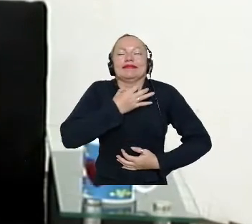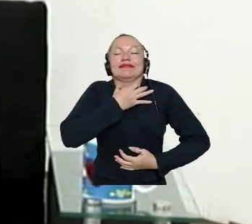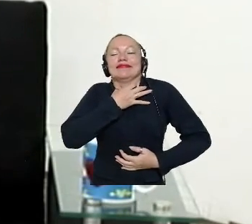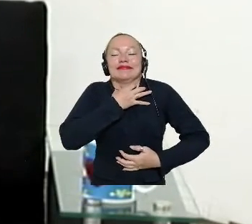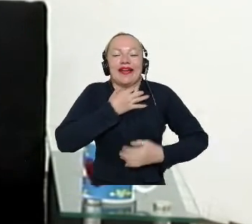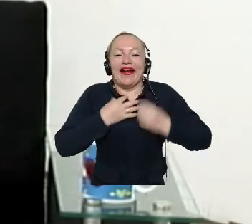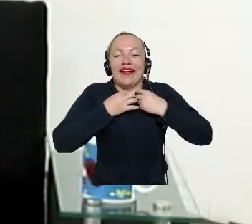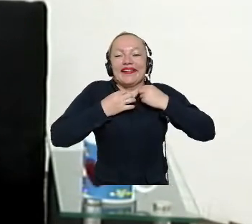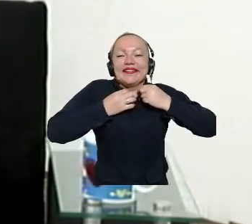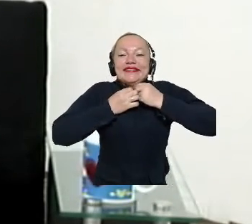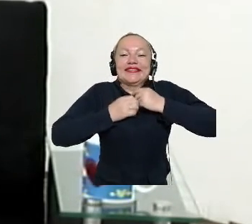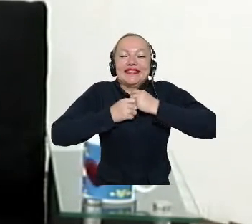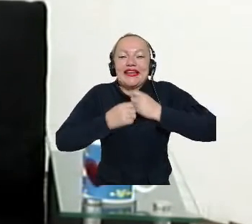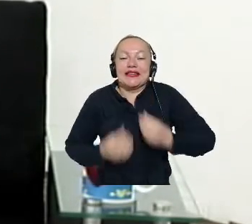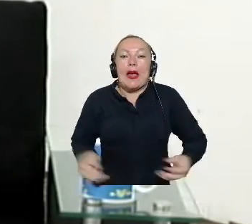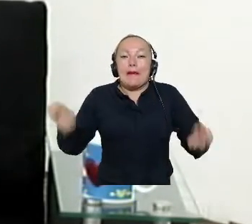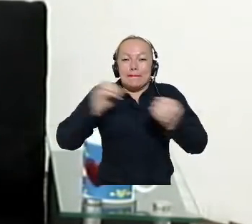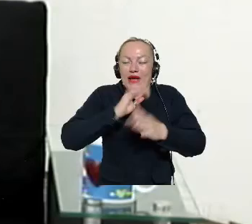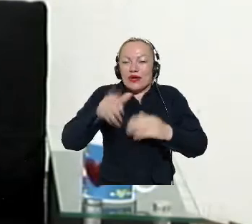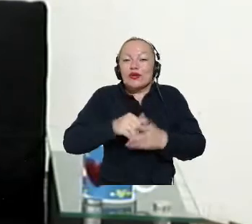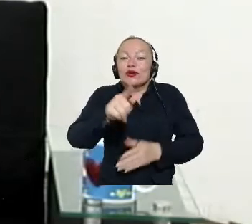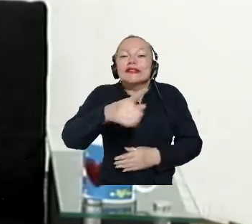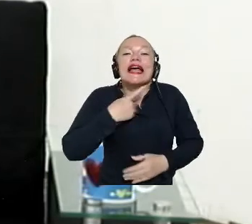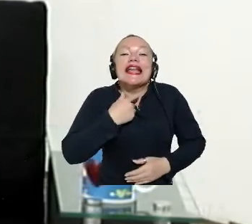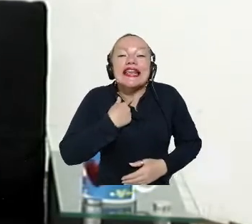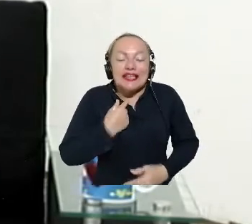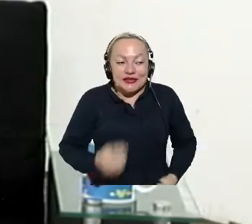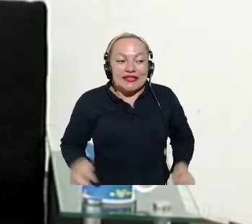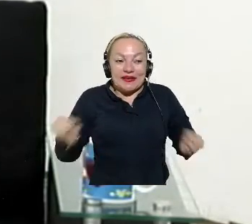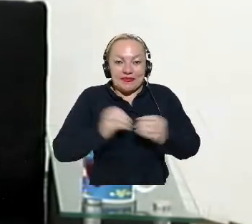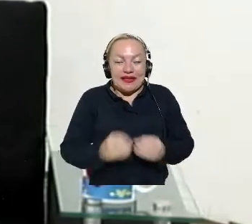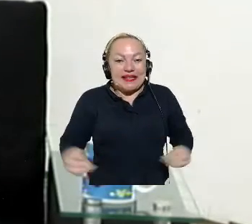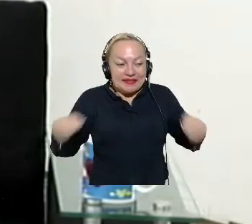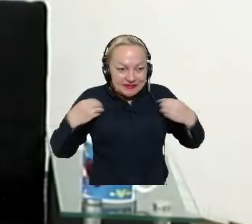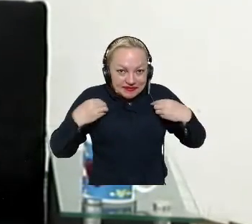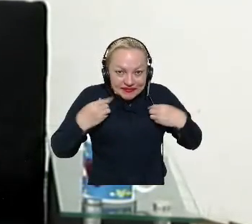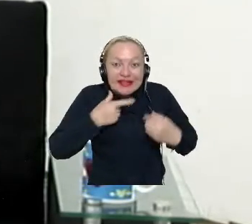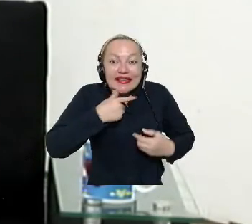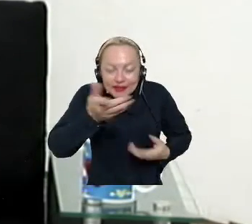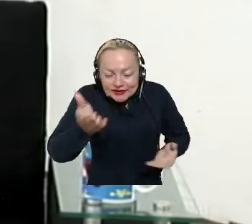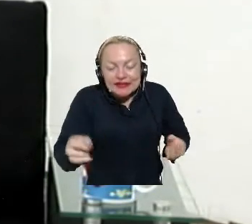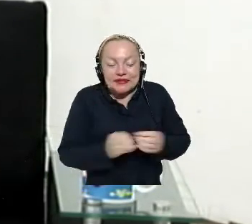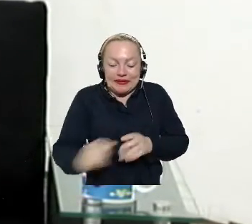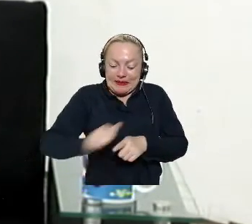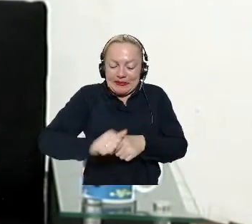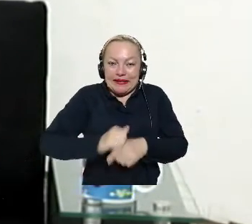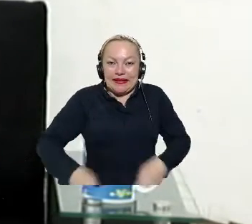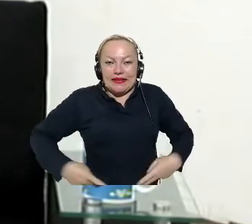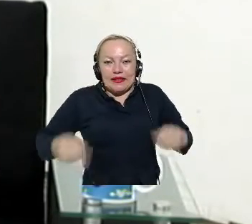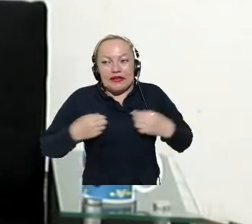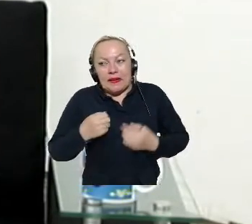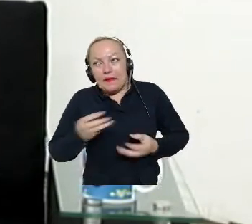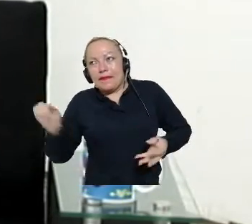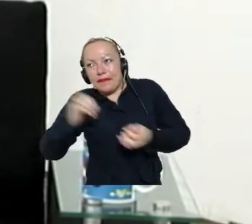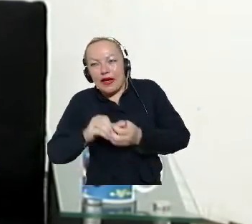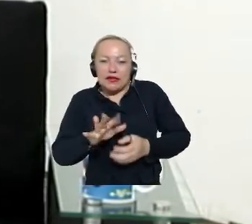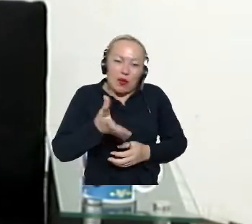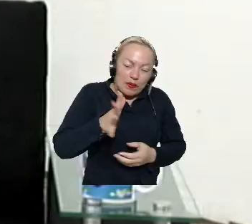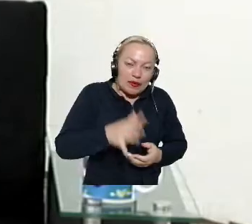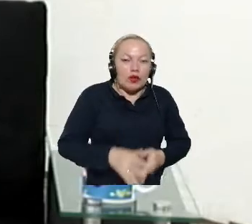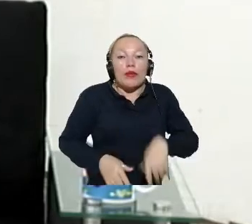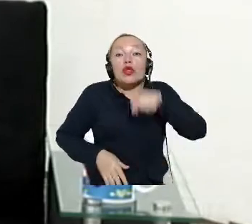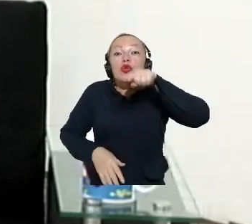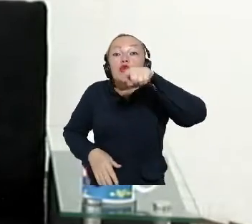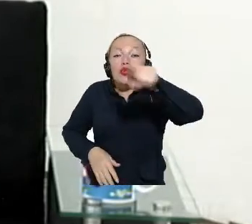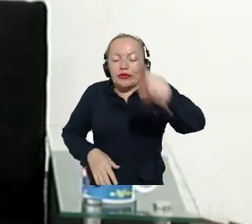a la mayor plenitud de como les guste vivirla. Nadie la va a poder vivir más o menos que tú.